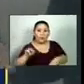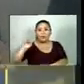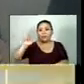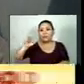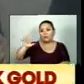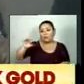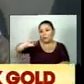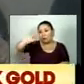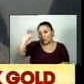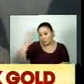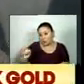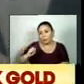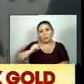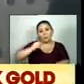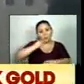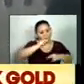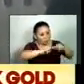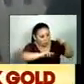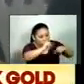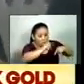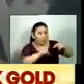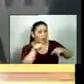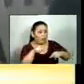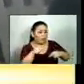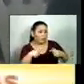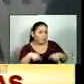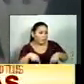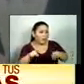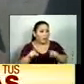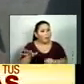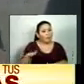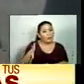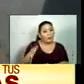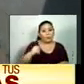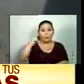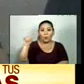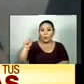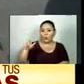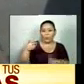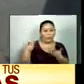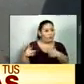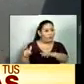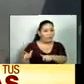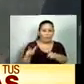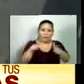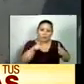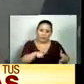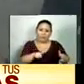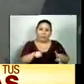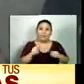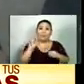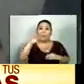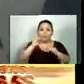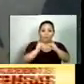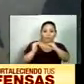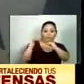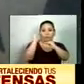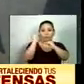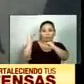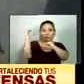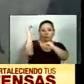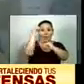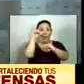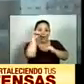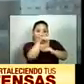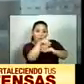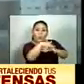seguimos continuando con los trabajos. Eso esperamos tenerlo en el mes de julio, a más tardar el edificio de tres niveles para atender solo